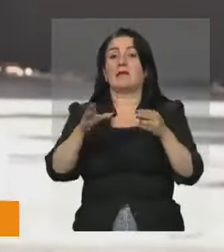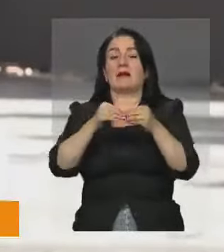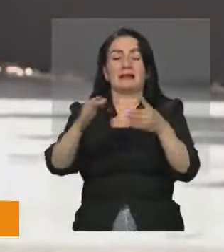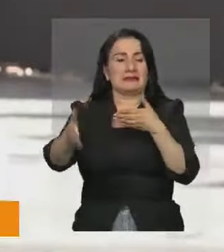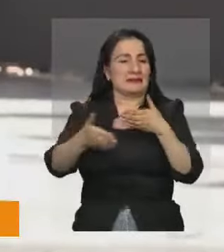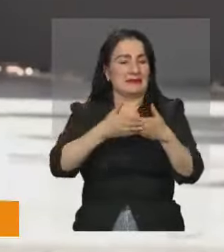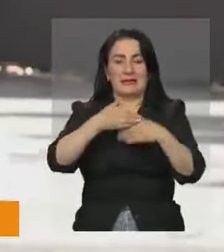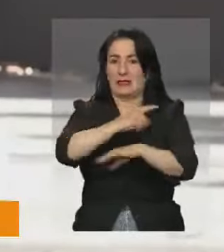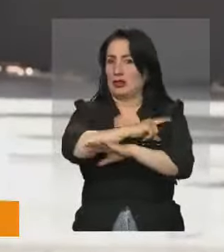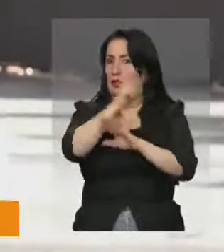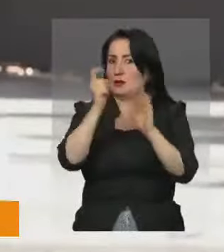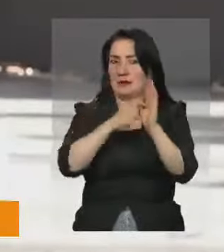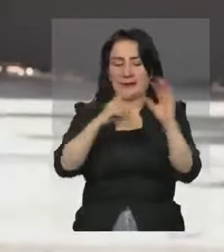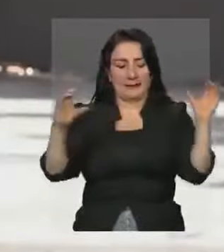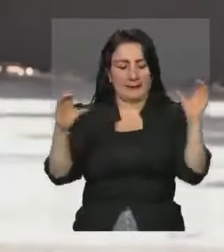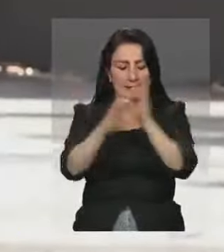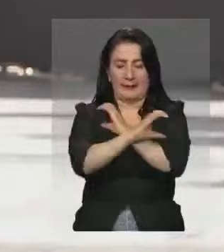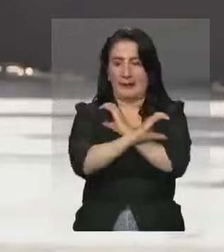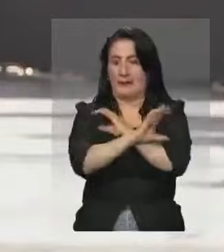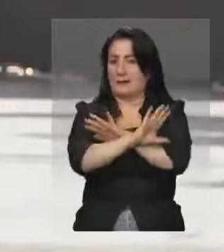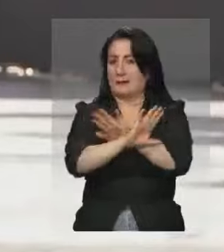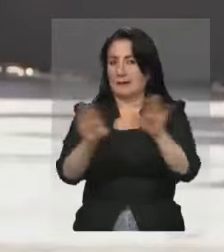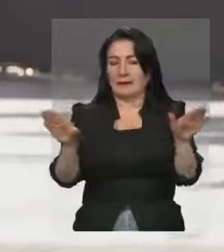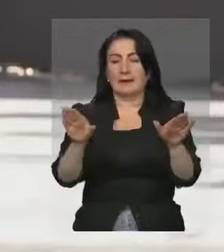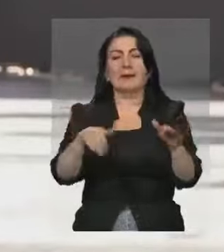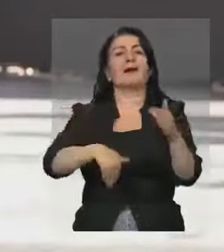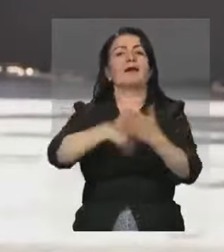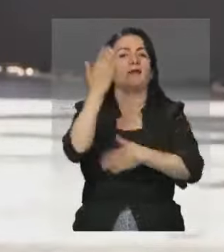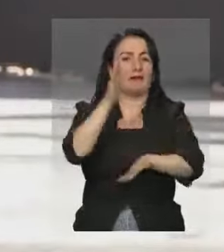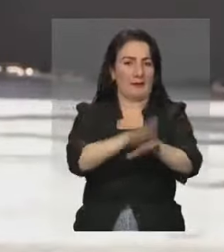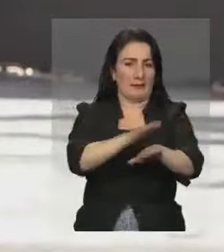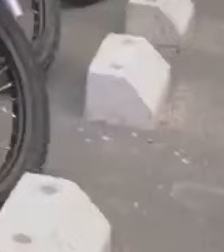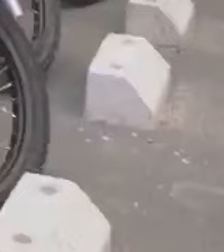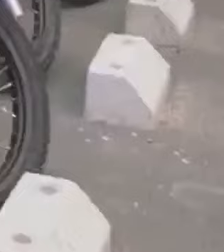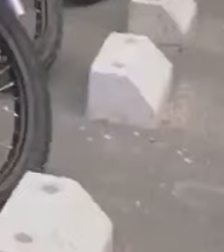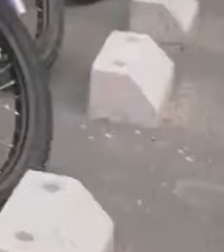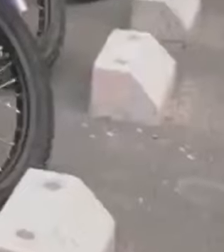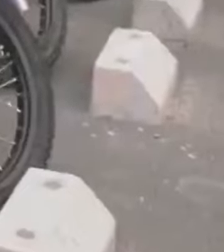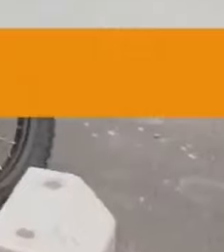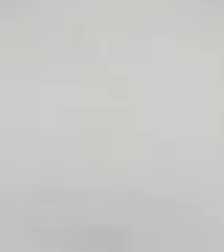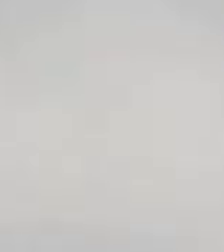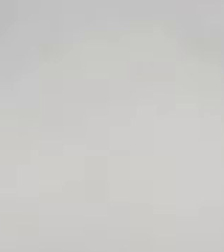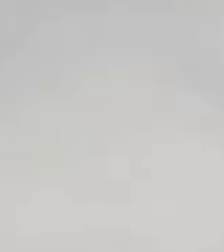llegaremos a un cierre total de la avenida Caracas, y eso está contemplado desde el principio y hacia allá llegaremos.